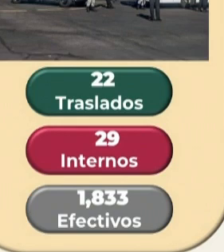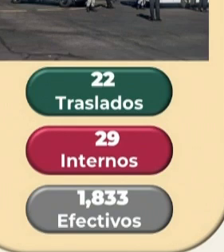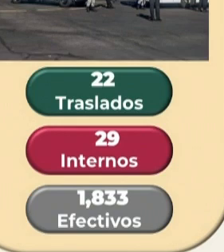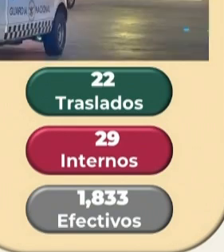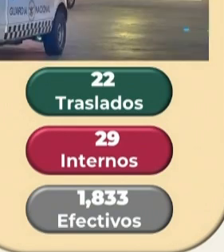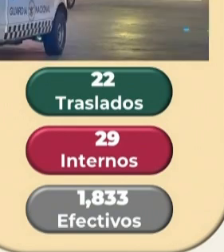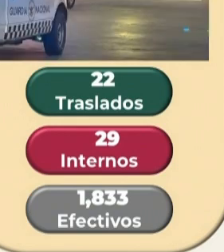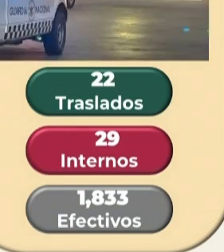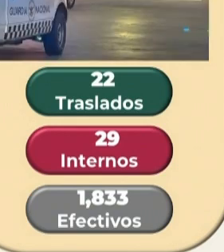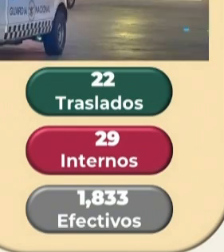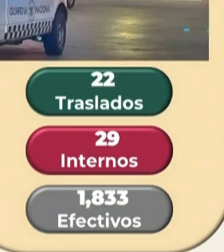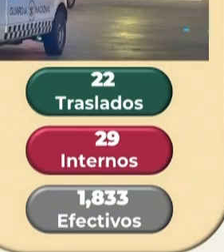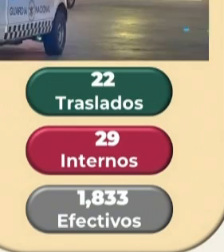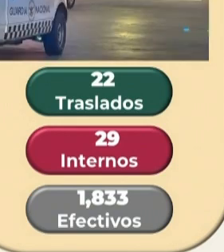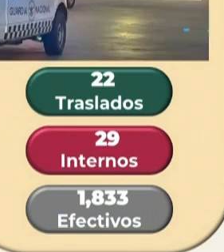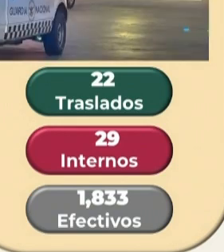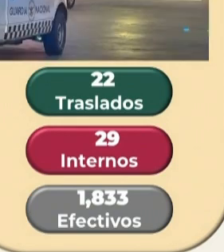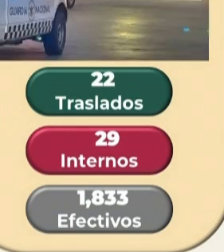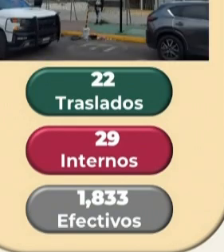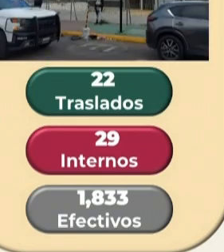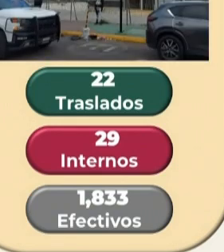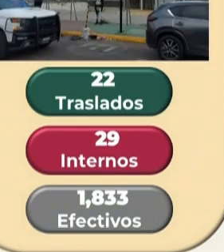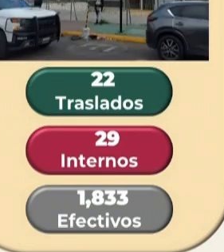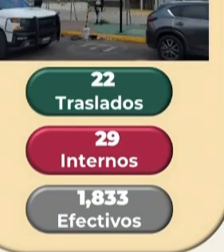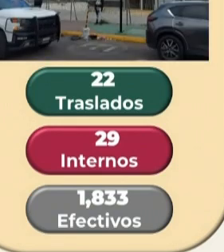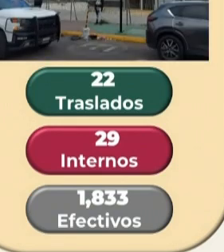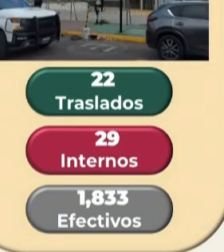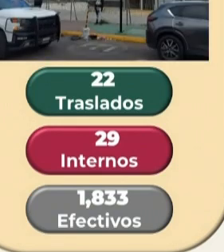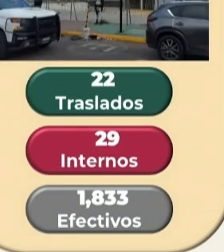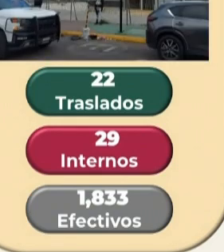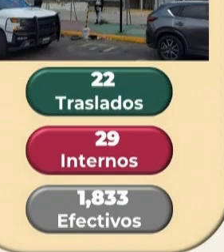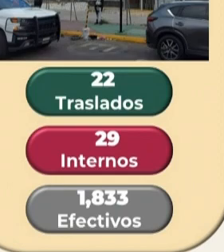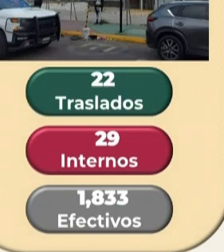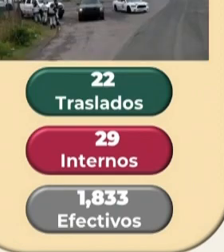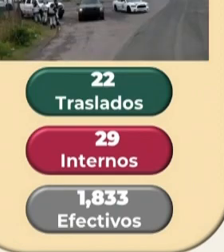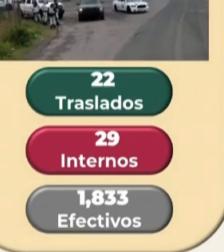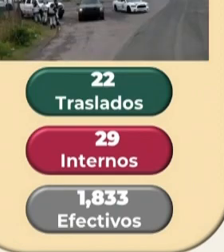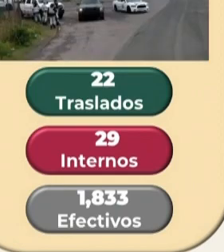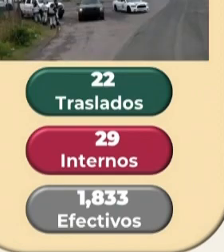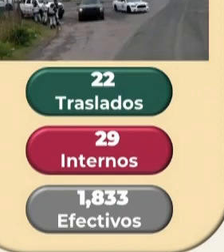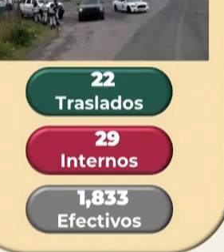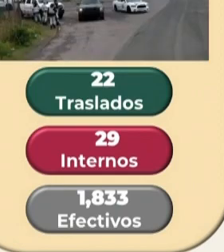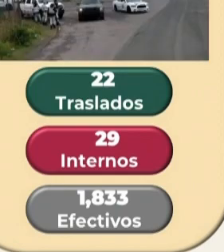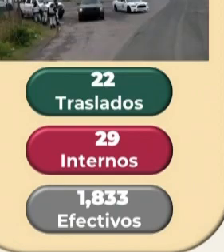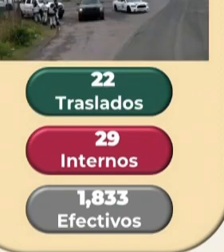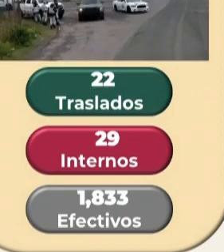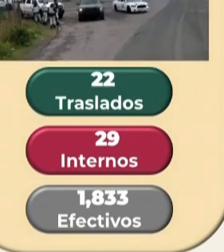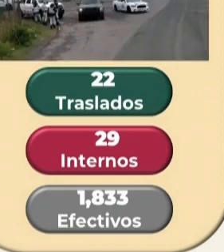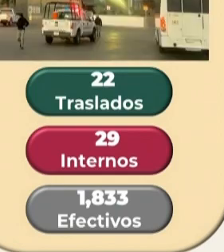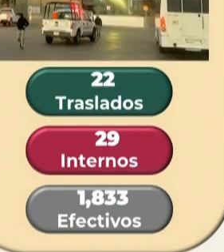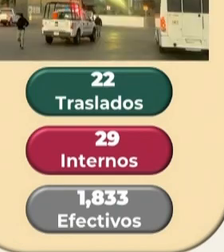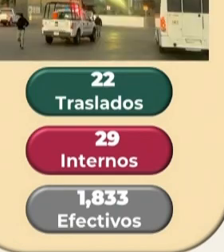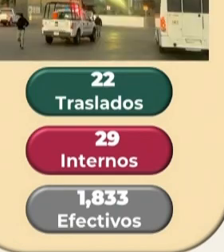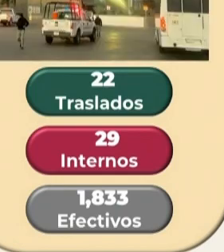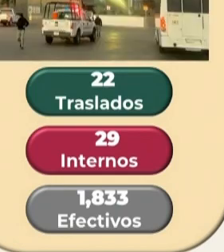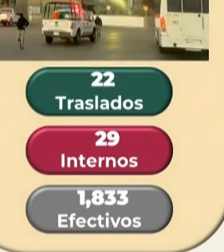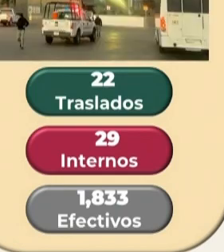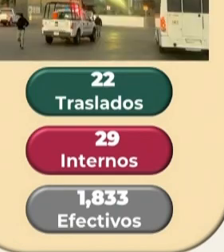15,648. En lo que se refiere a traslado de internos en los reclusorios, fueron 22 traslados, 29